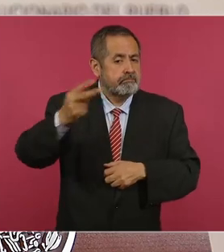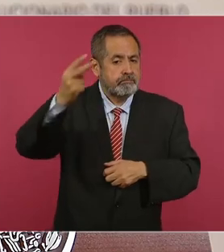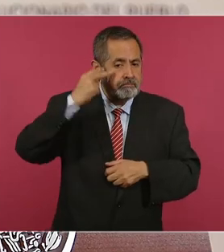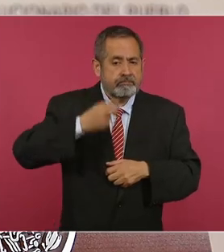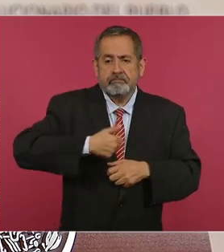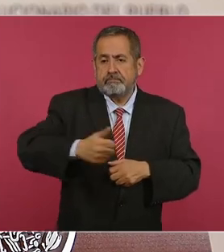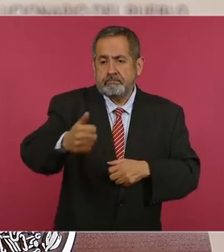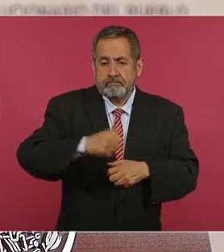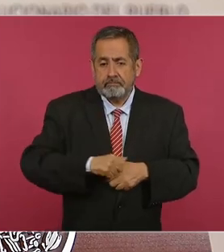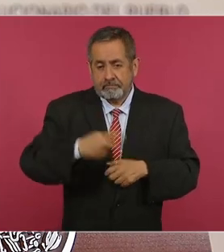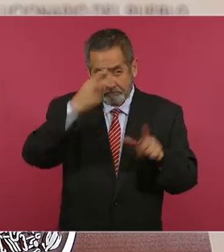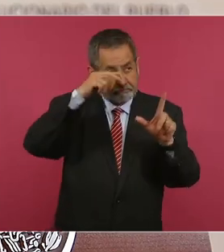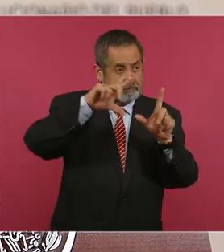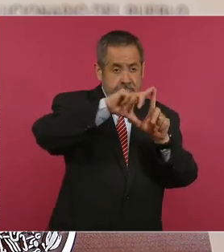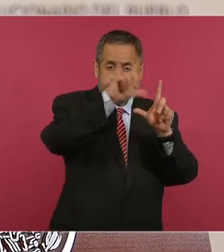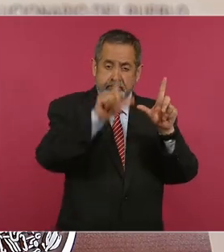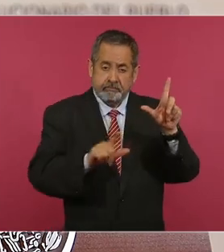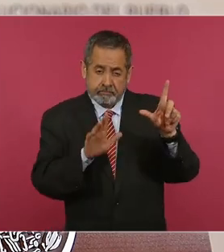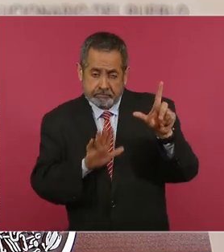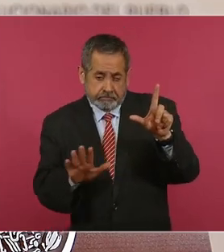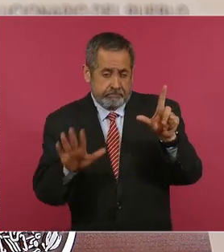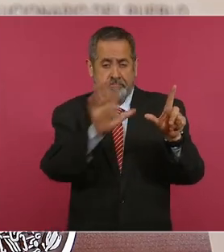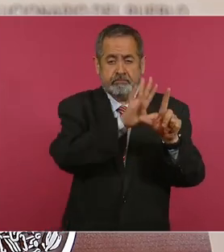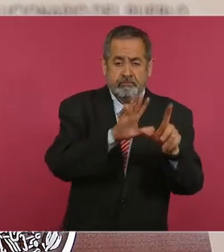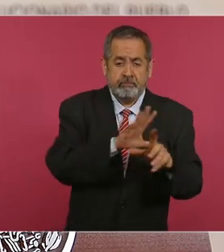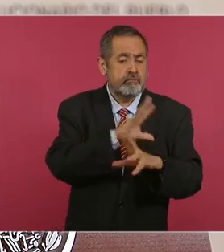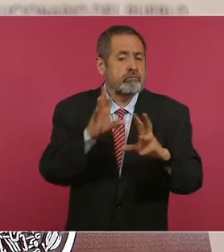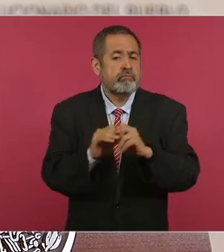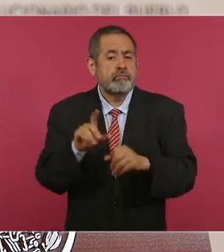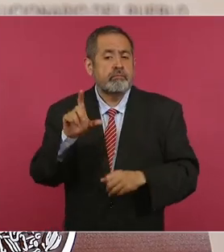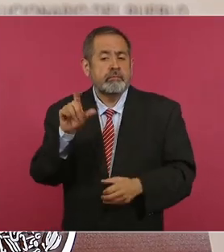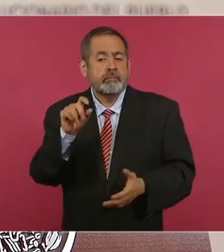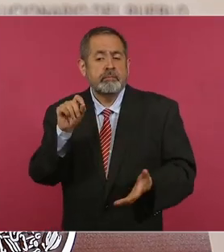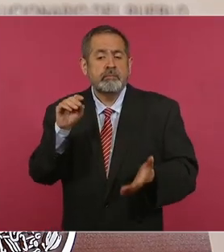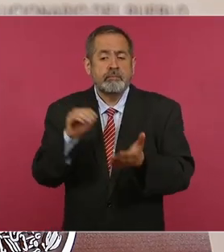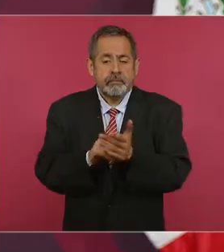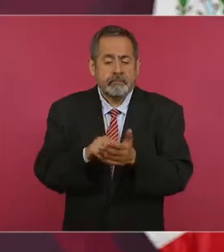Más de 20,000 kilómetros de vías férreas.